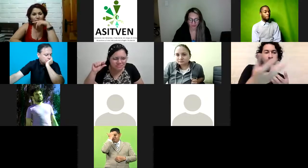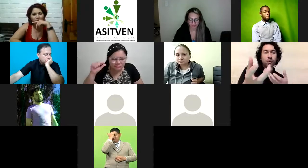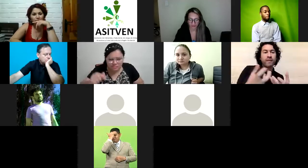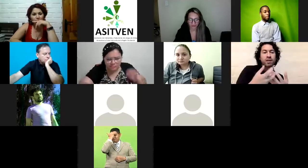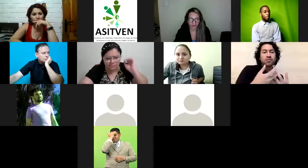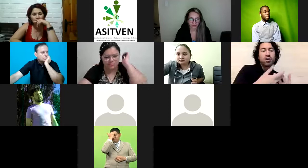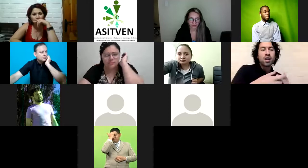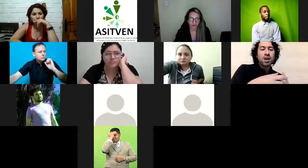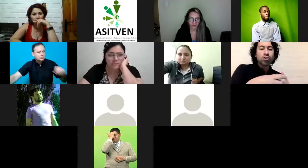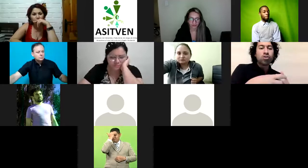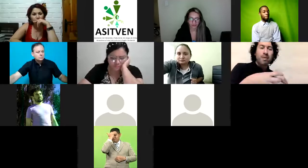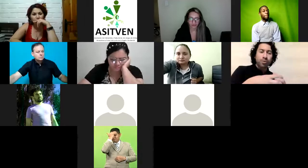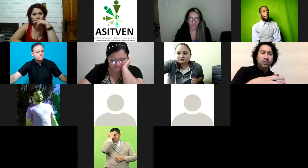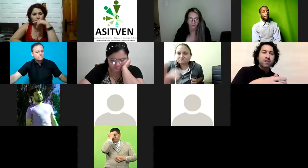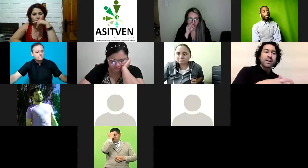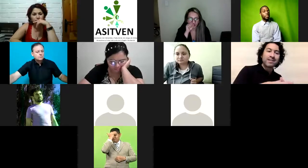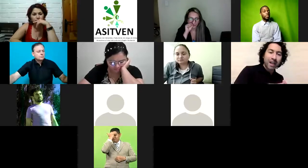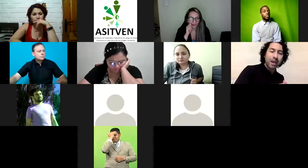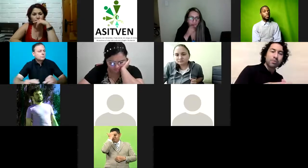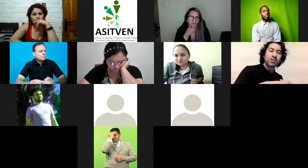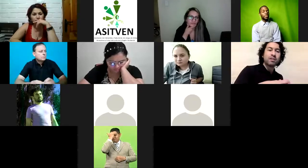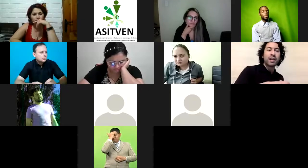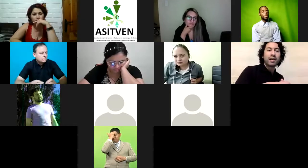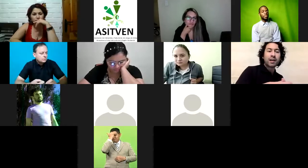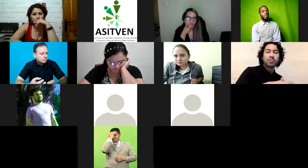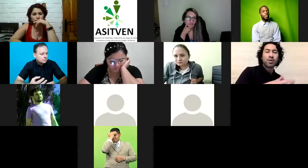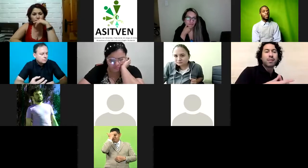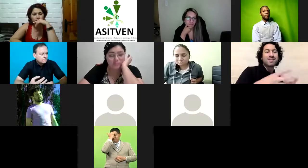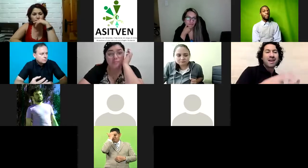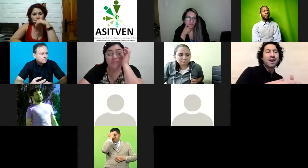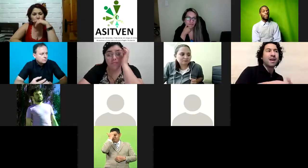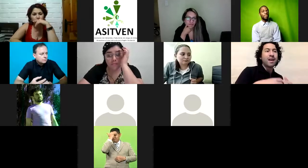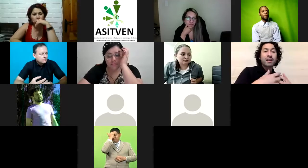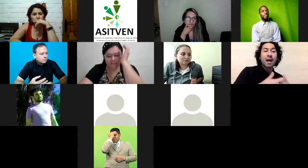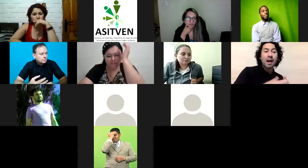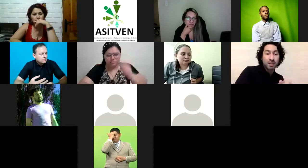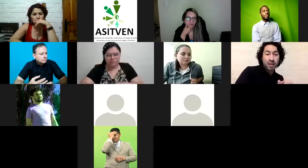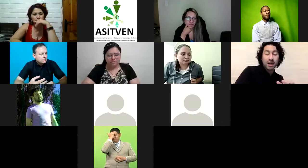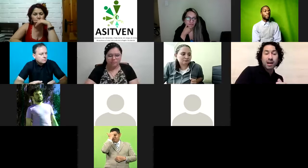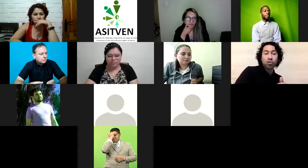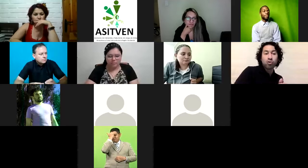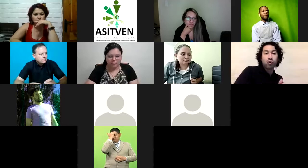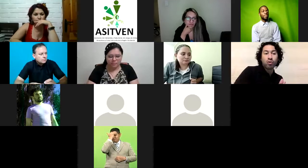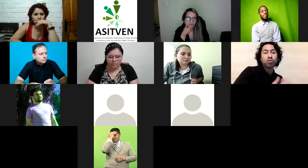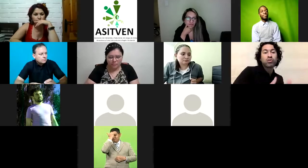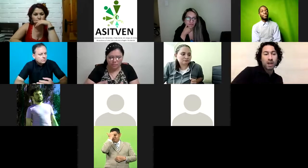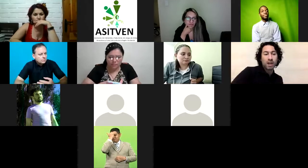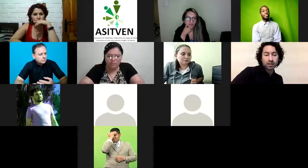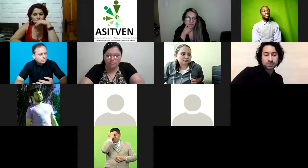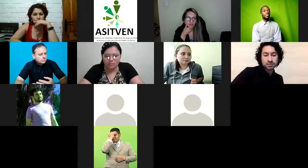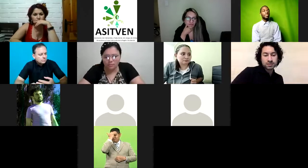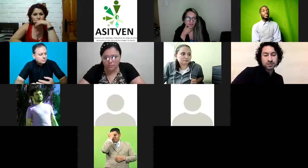tenemos ninguna variación. ¿Dónde es posible, y si es que es posible en realidad poder apreciarla, quizás aprenderla o